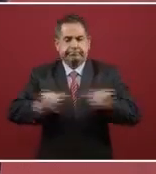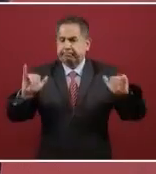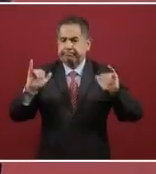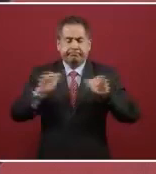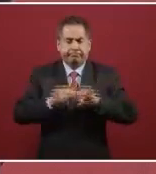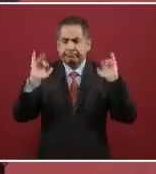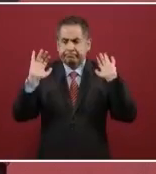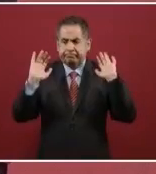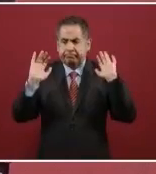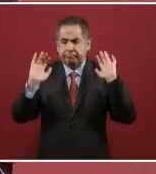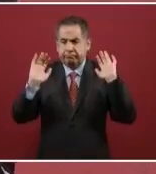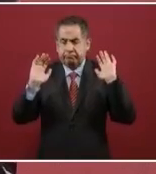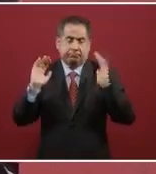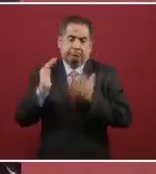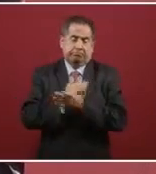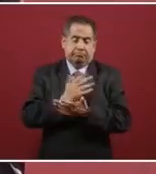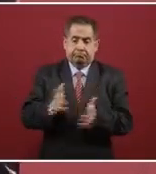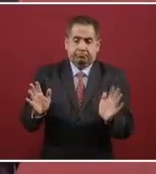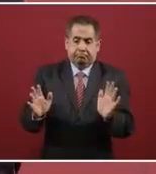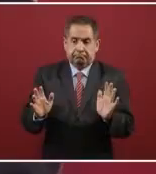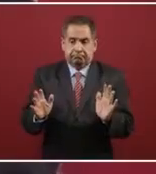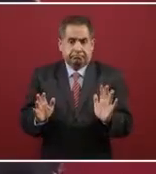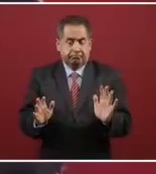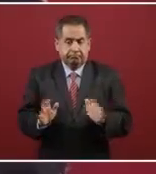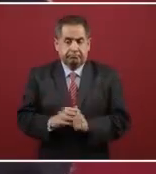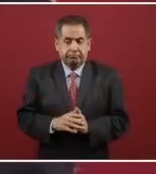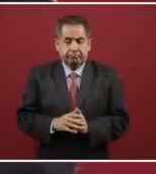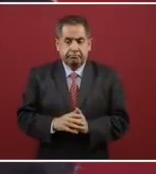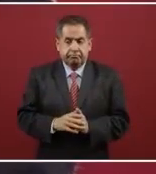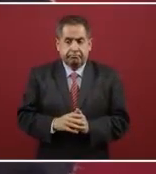absolutamente. Y desde luego, ni de